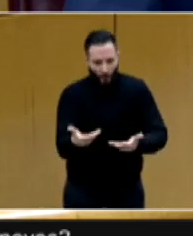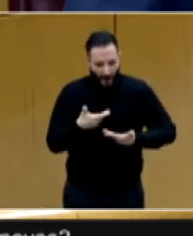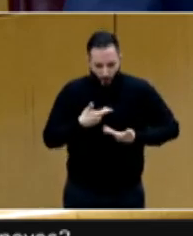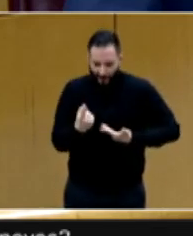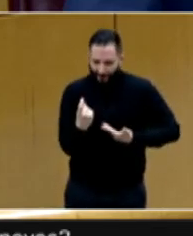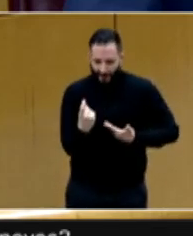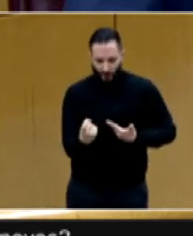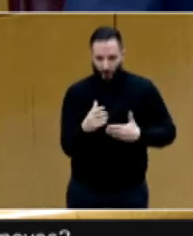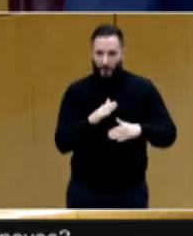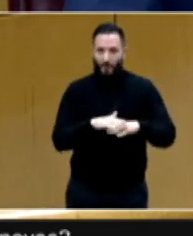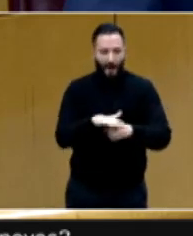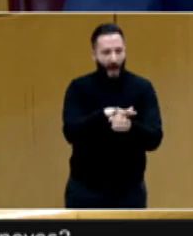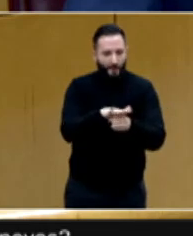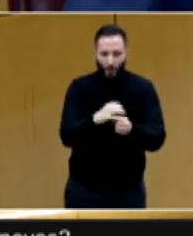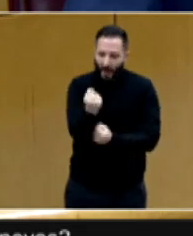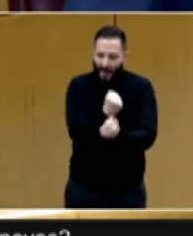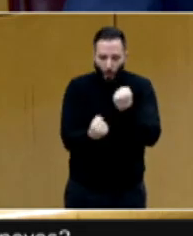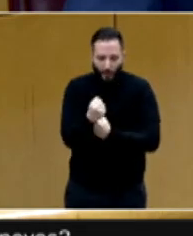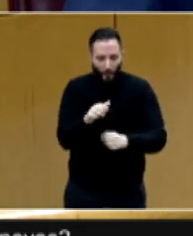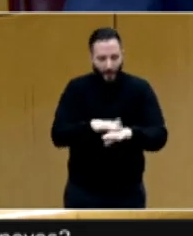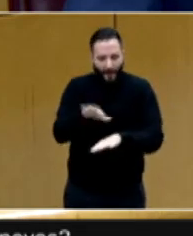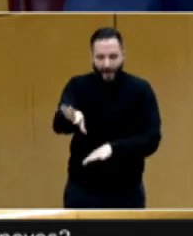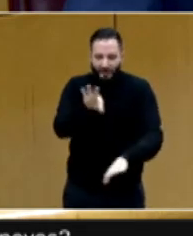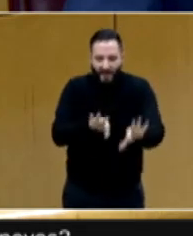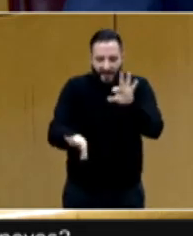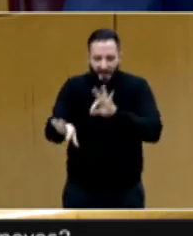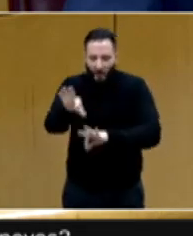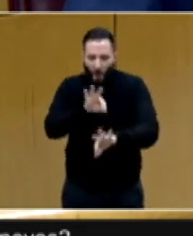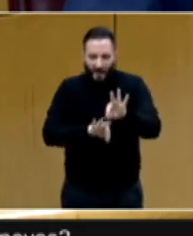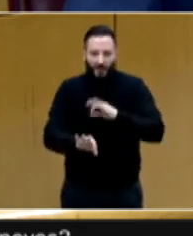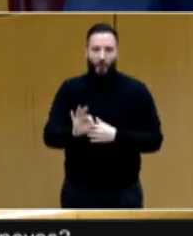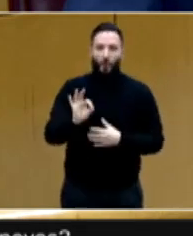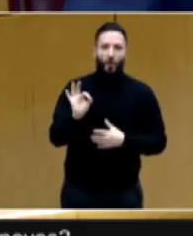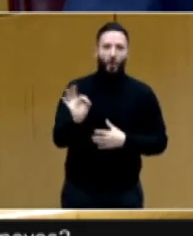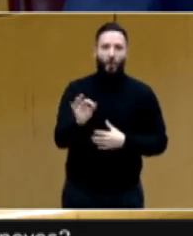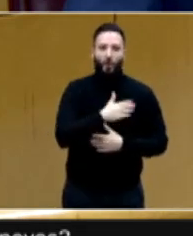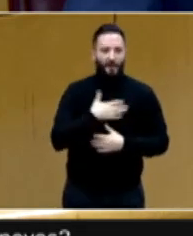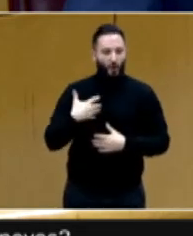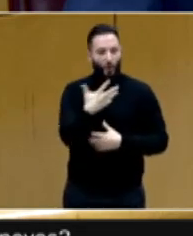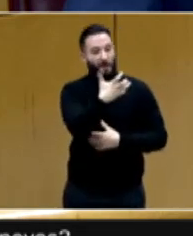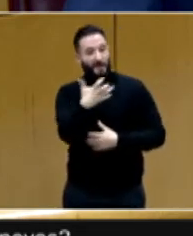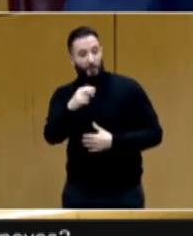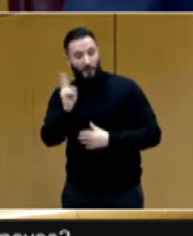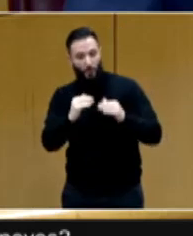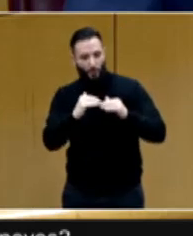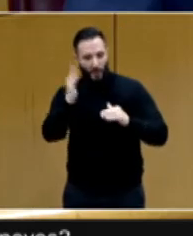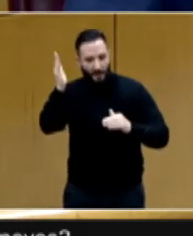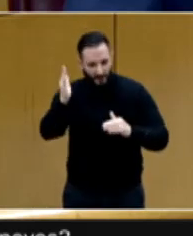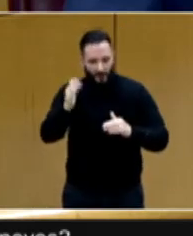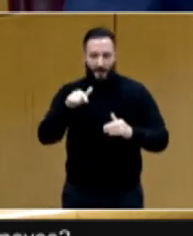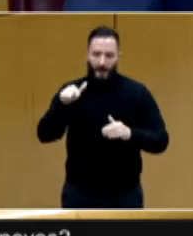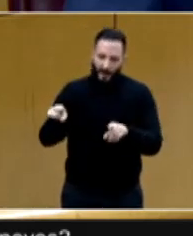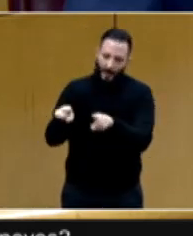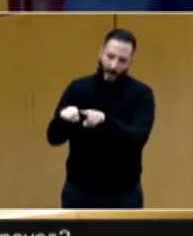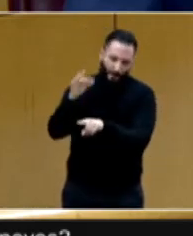para esto tomar decisiones cuando quiero gastarme más de 500 euros Entonces ahí es cuando ya lo hablo con mi